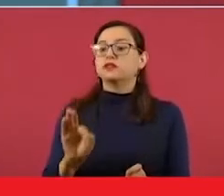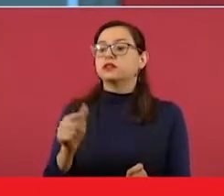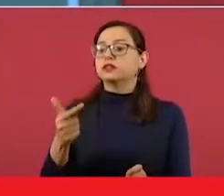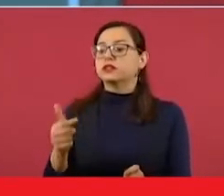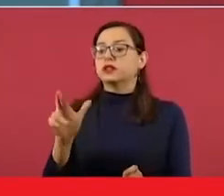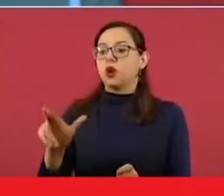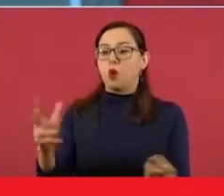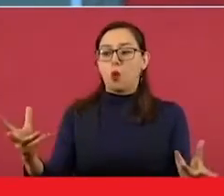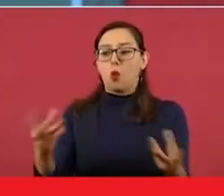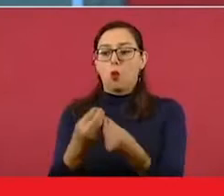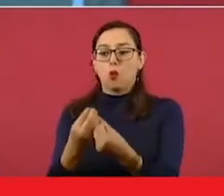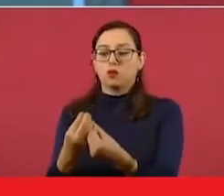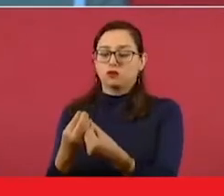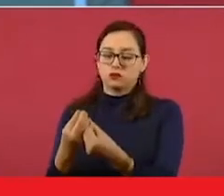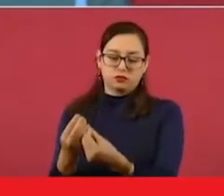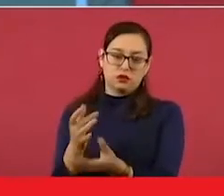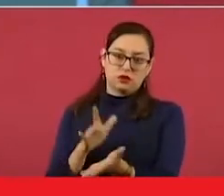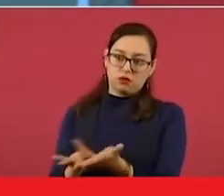para